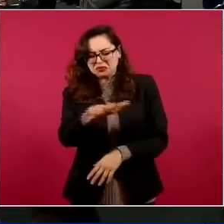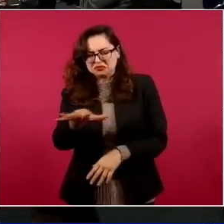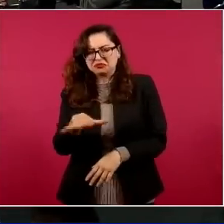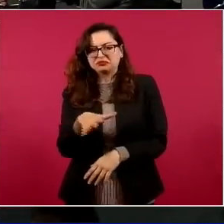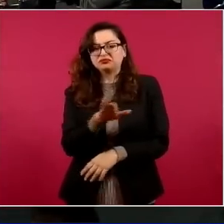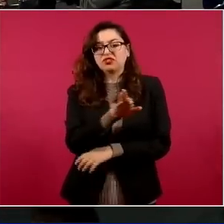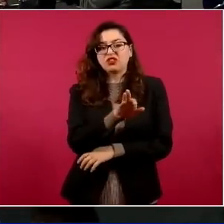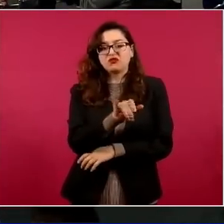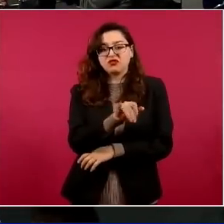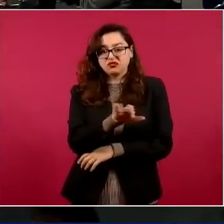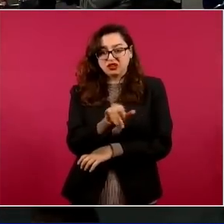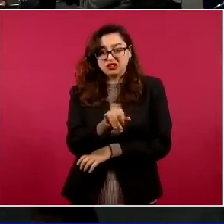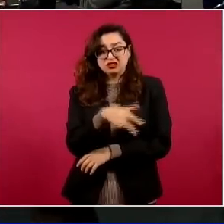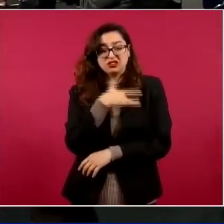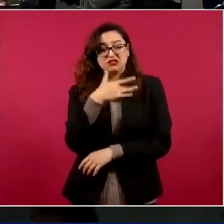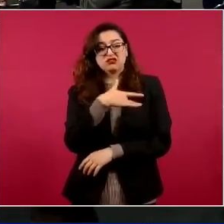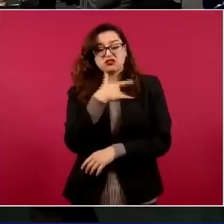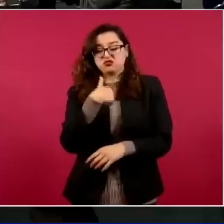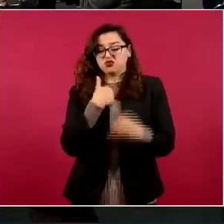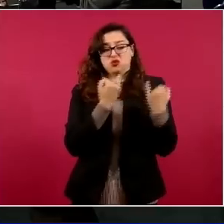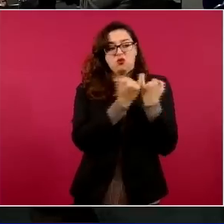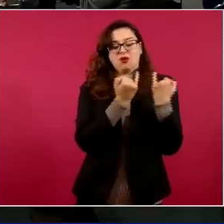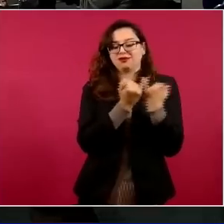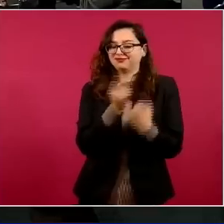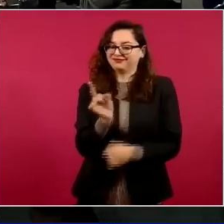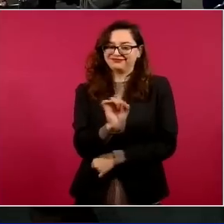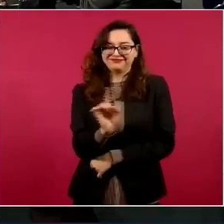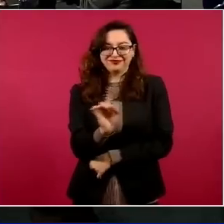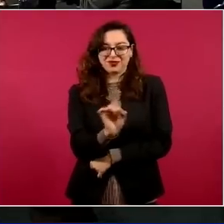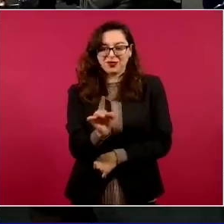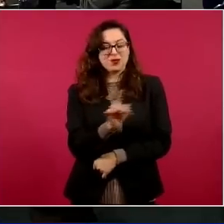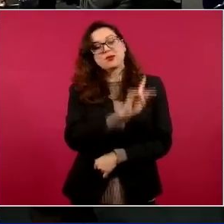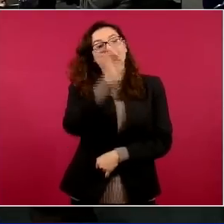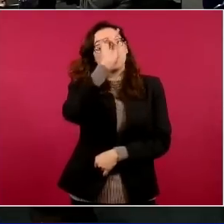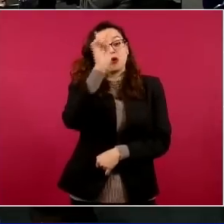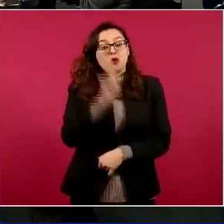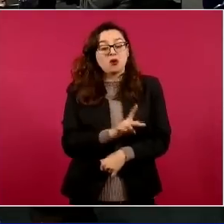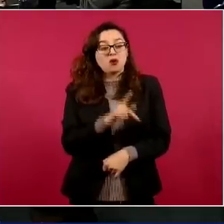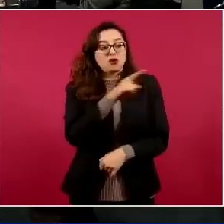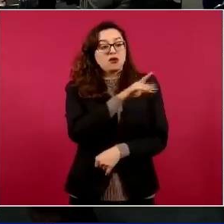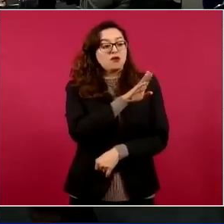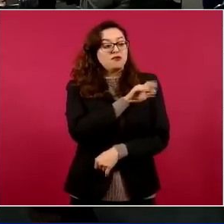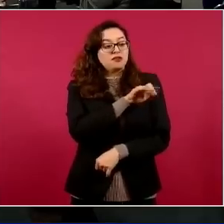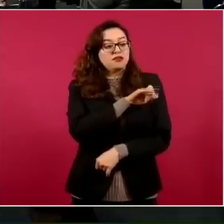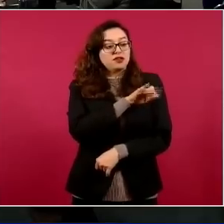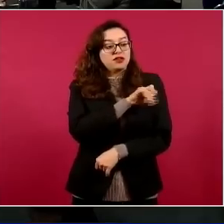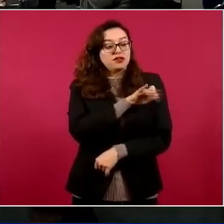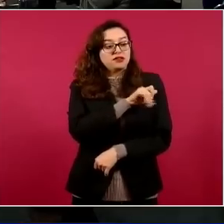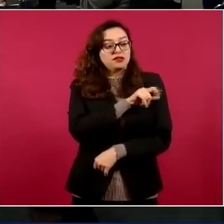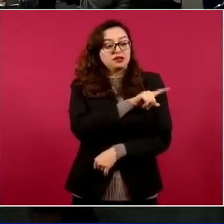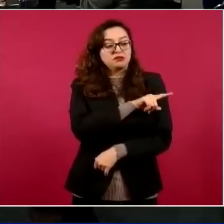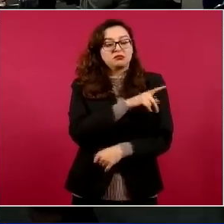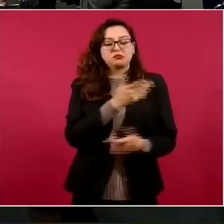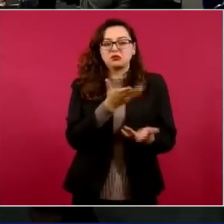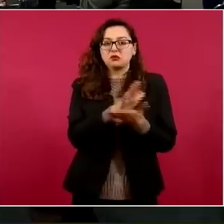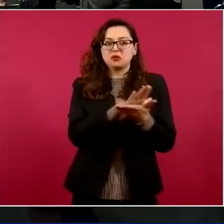consigues. A ver. Señor presidente. Dice algo así como